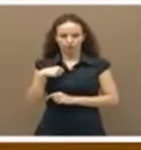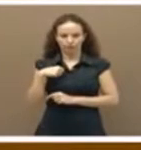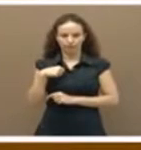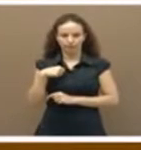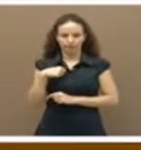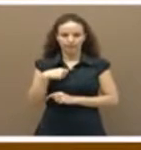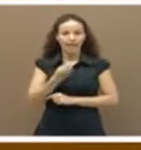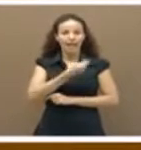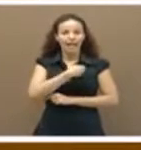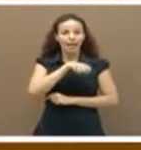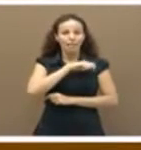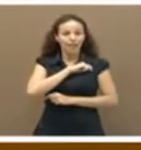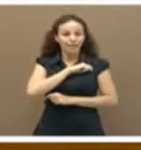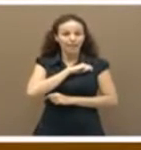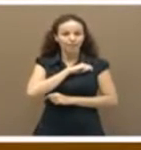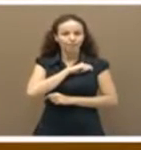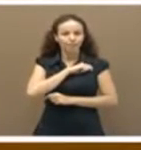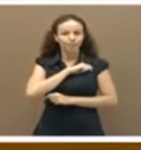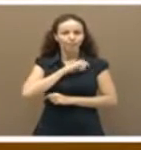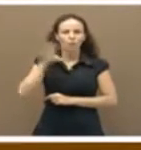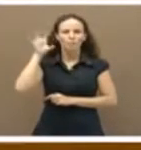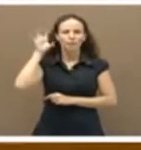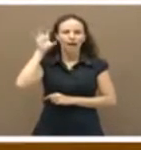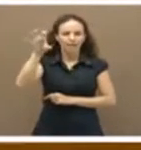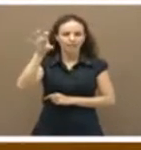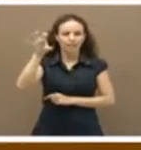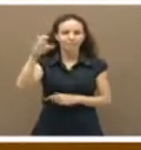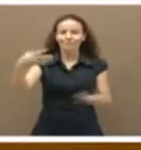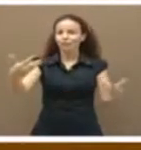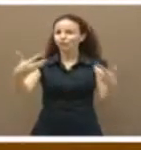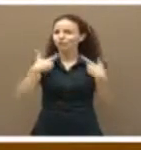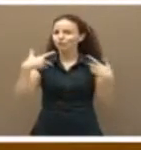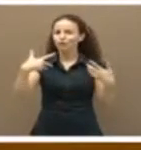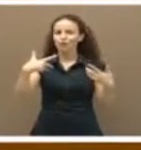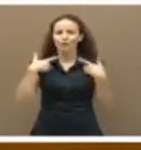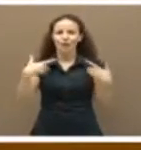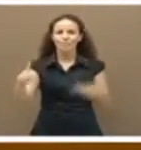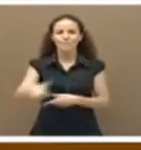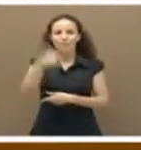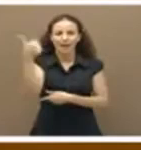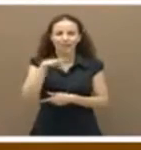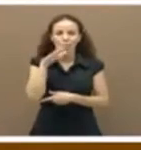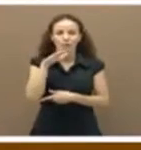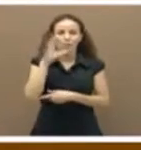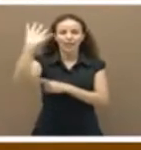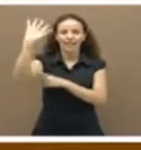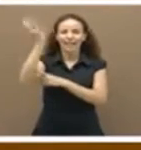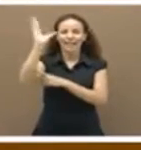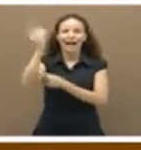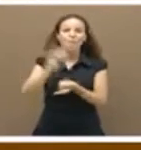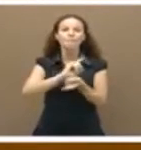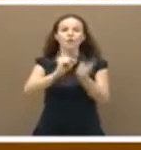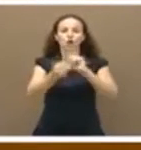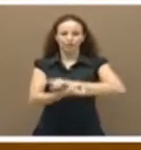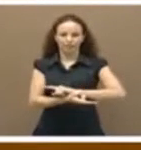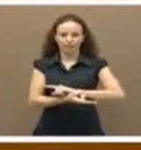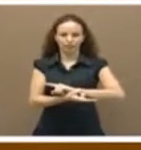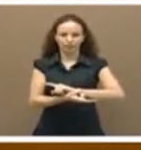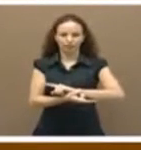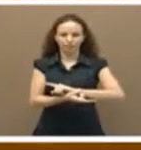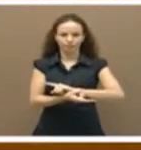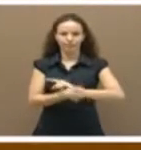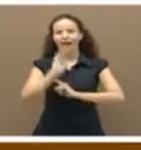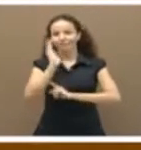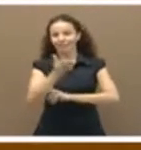España es uno de los países que más sufrirá las consecuencias del cambio climático. El panel intergubernamental